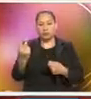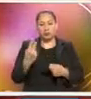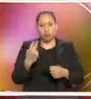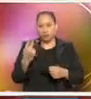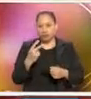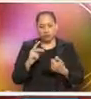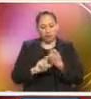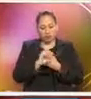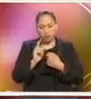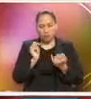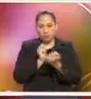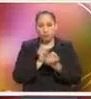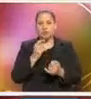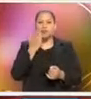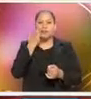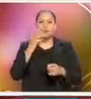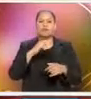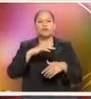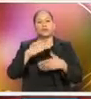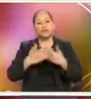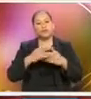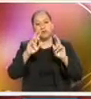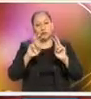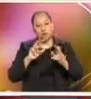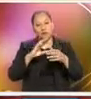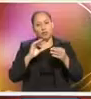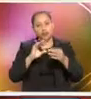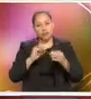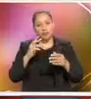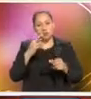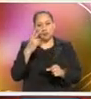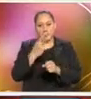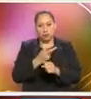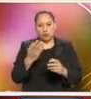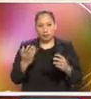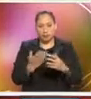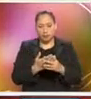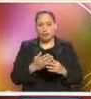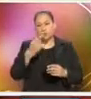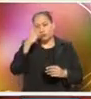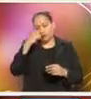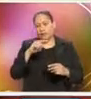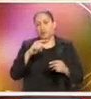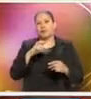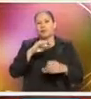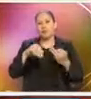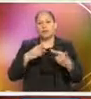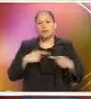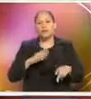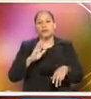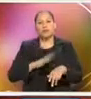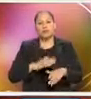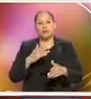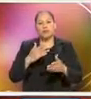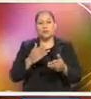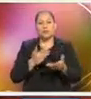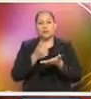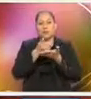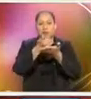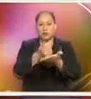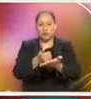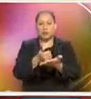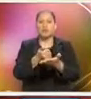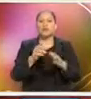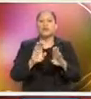¿no? Claro, por Entonces eso supuesto. me gustaría platicarlo en la próxima sesión para darles pues a toda la gente que nos ve más herramientas, ¿no? En